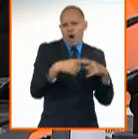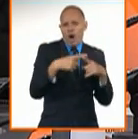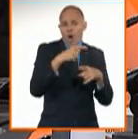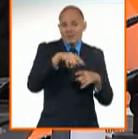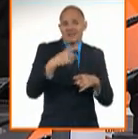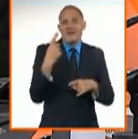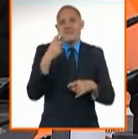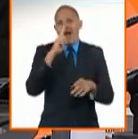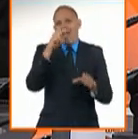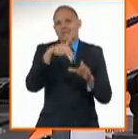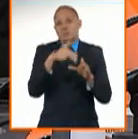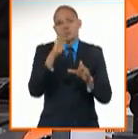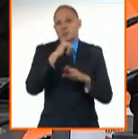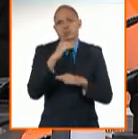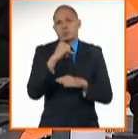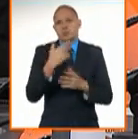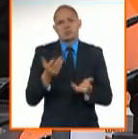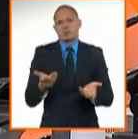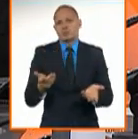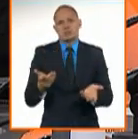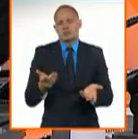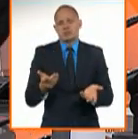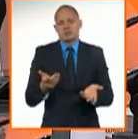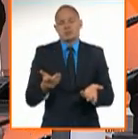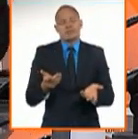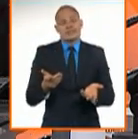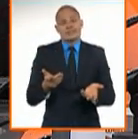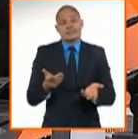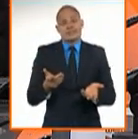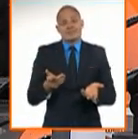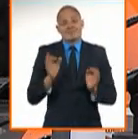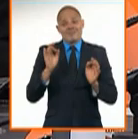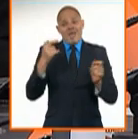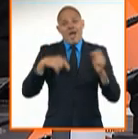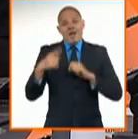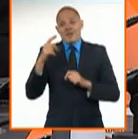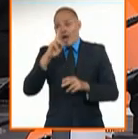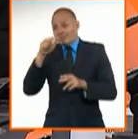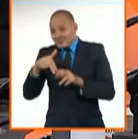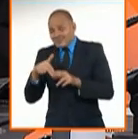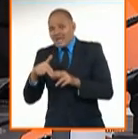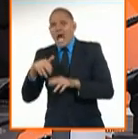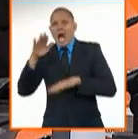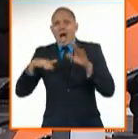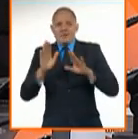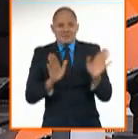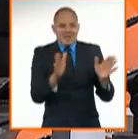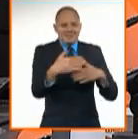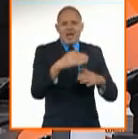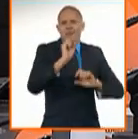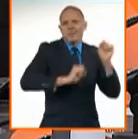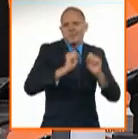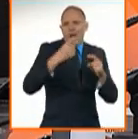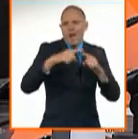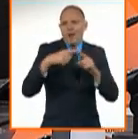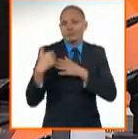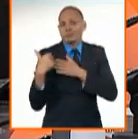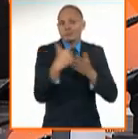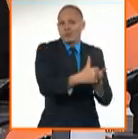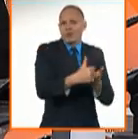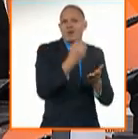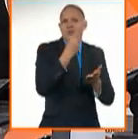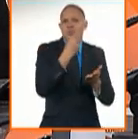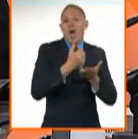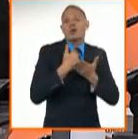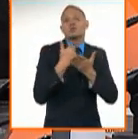suficiente para toda la generación que es la que apoya en los momentos más críticos a la generación de las